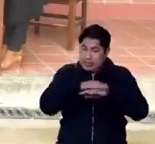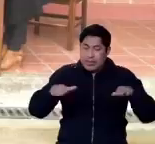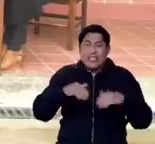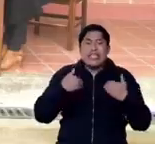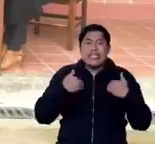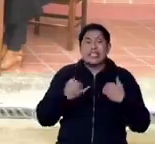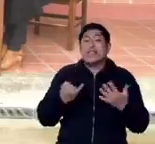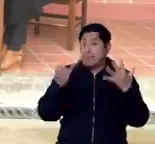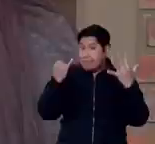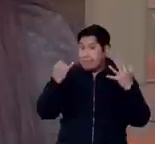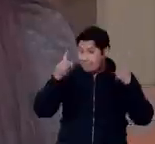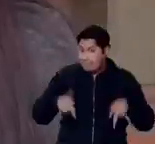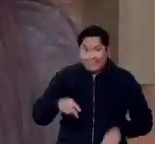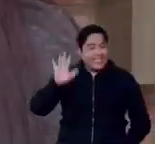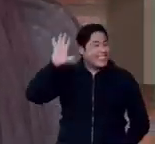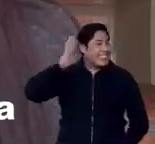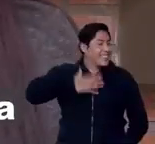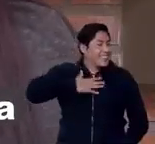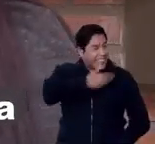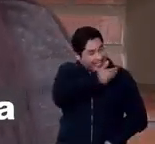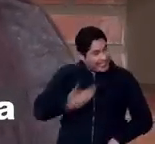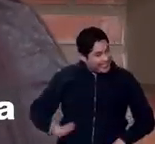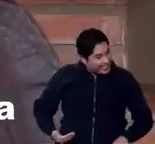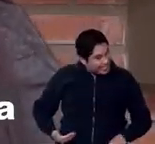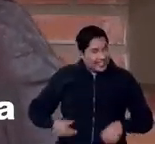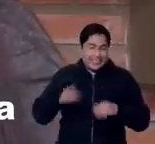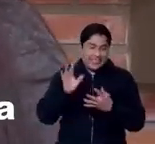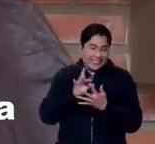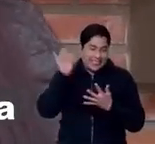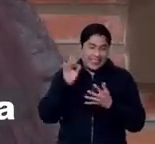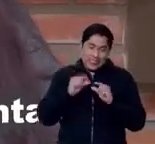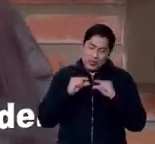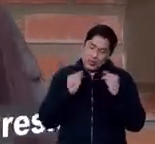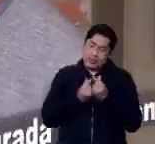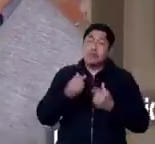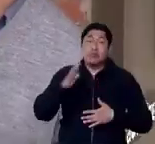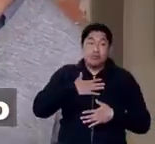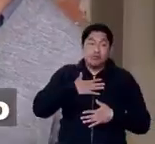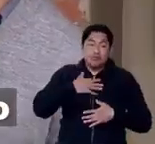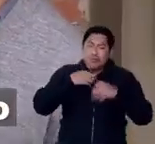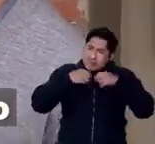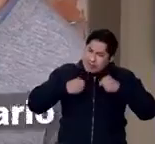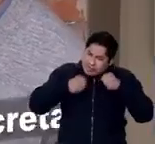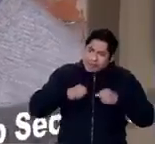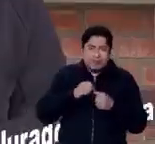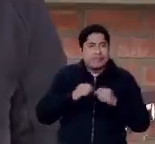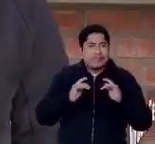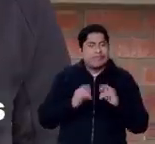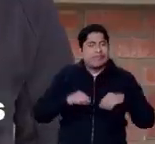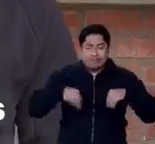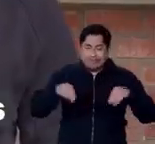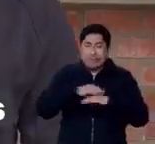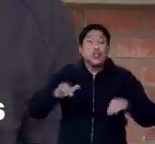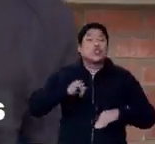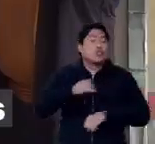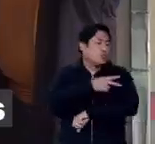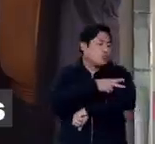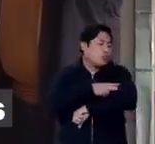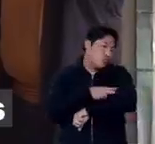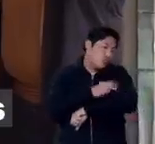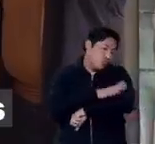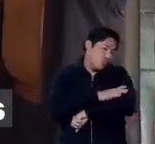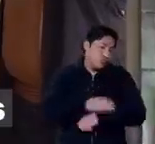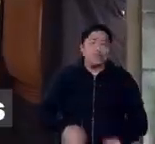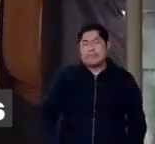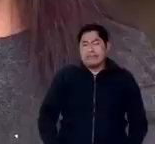tiene 6 jurados designados. Yo soy la presidenta porque me dijeron en la junta de jurados. Yo soy el secretario de mesa. Yo soy vocal como